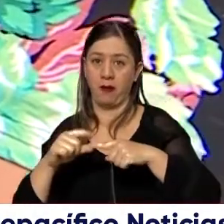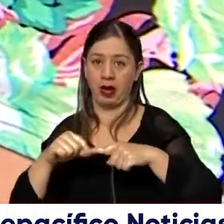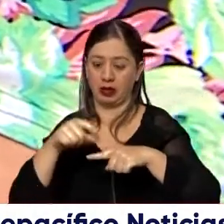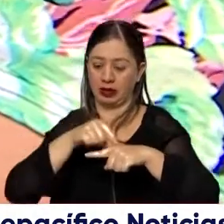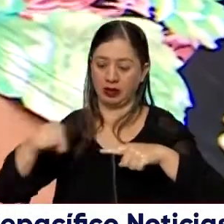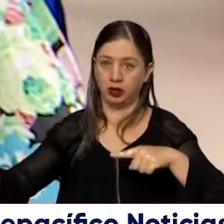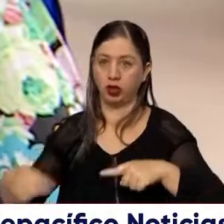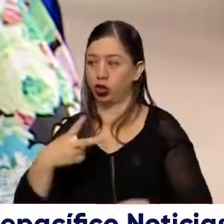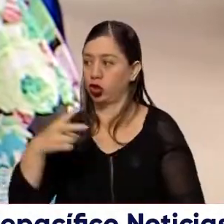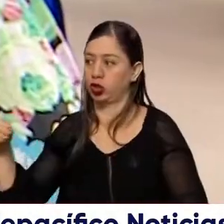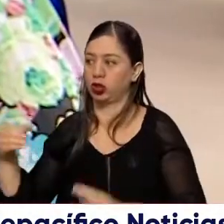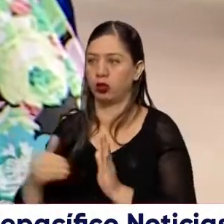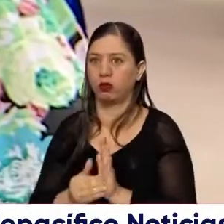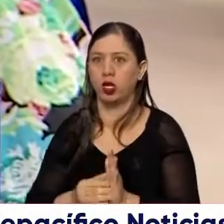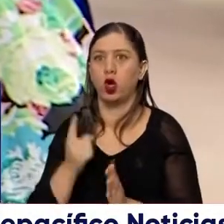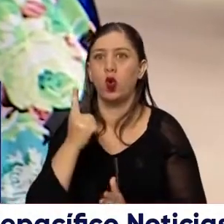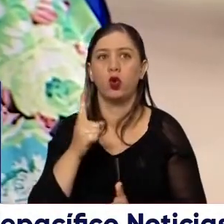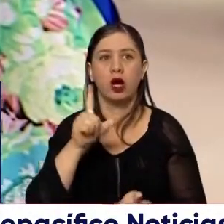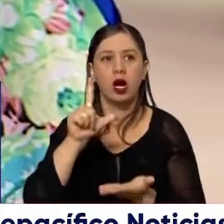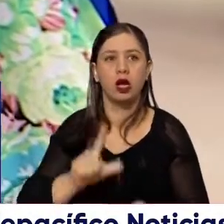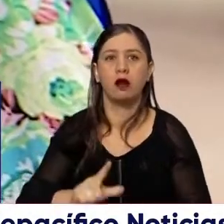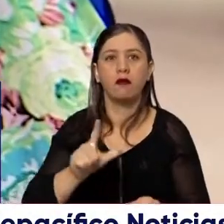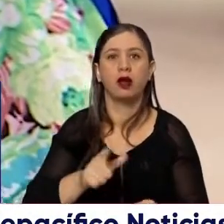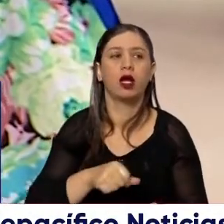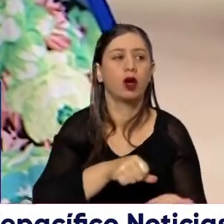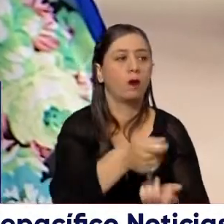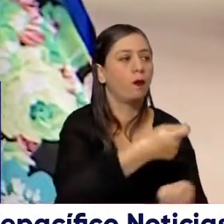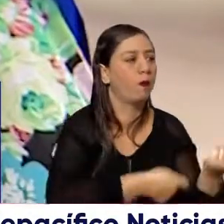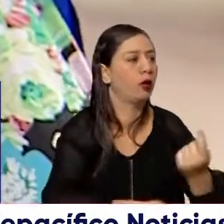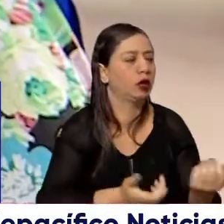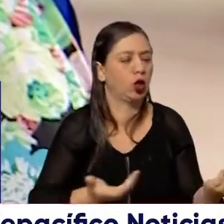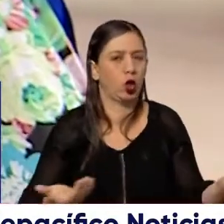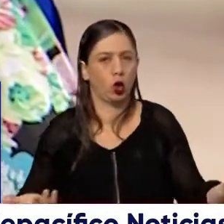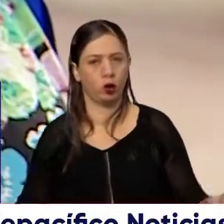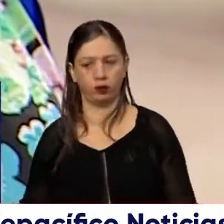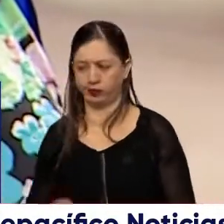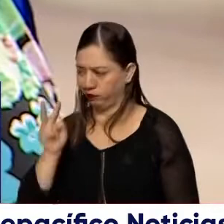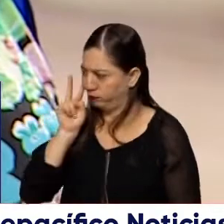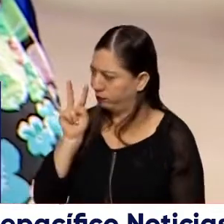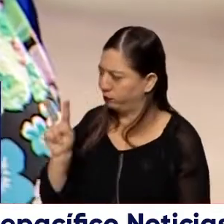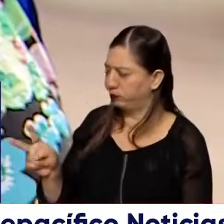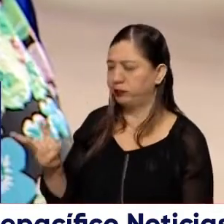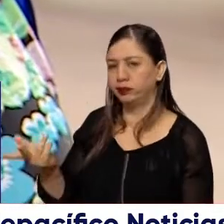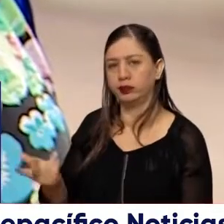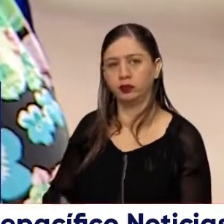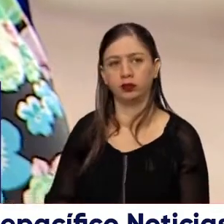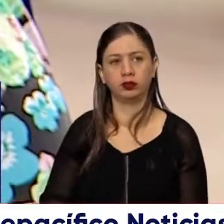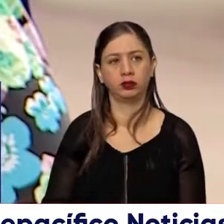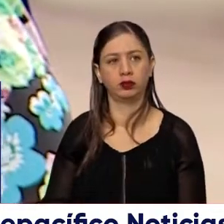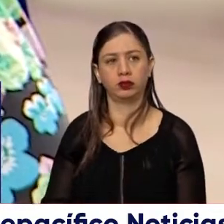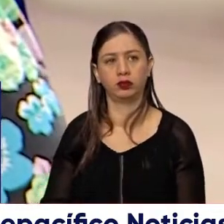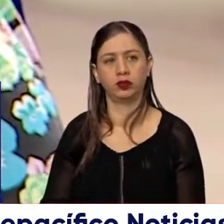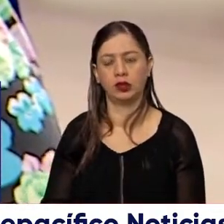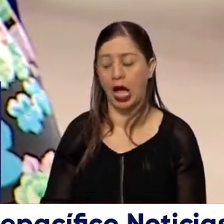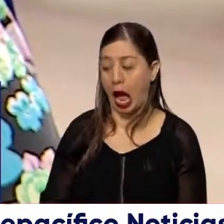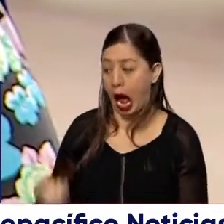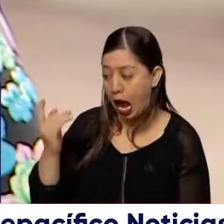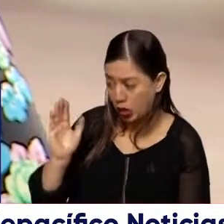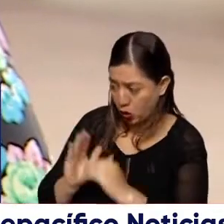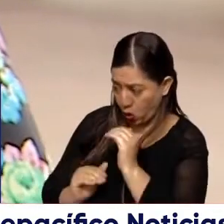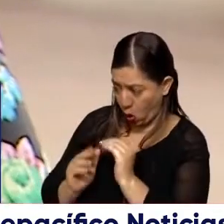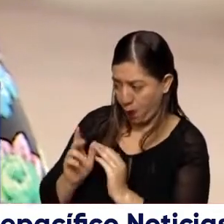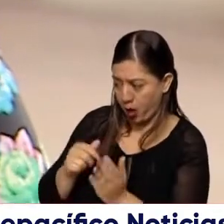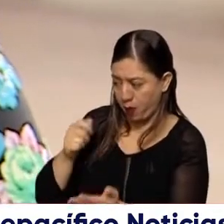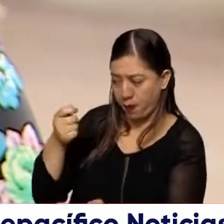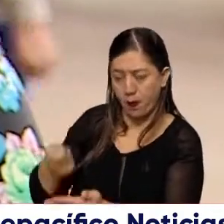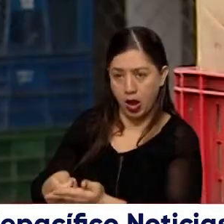cómo vendemos la libra. Entonces yo voy viendo el precio que esté cómodo, yo compro,